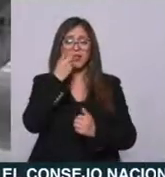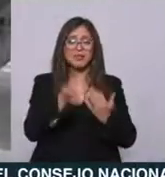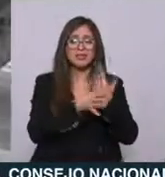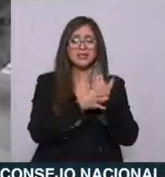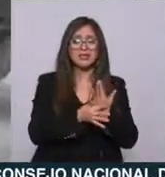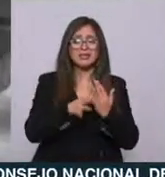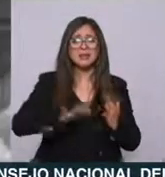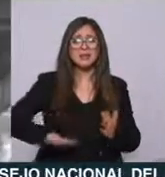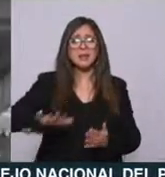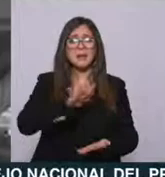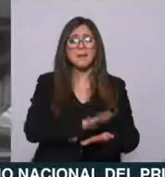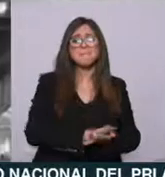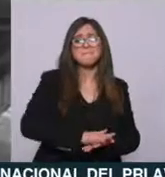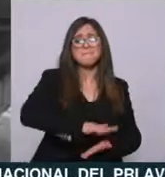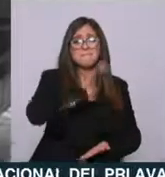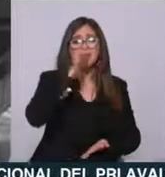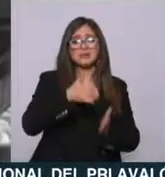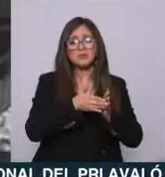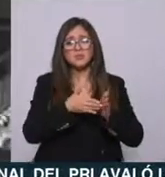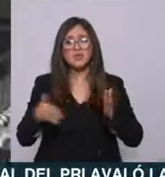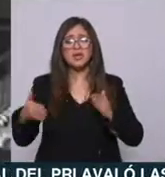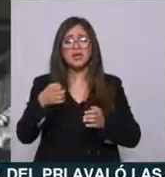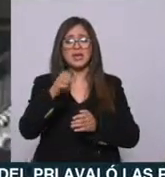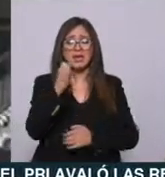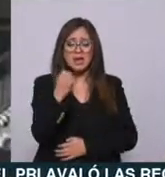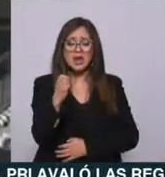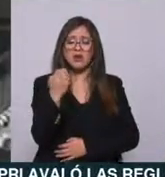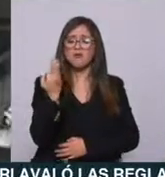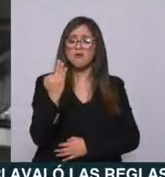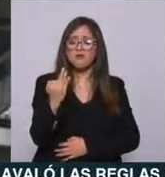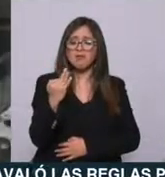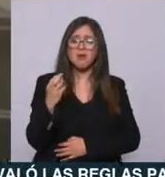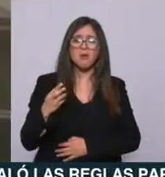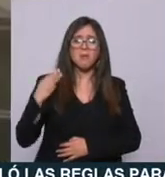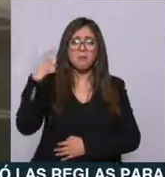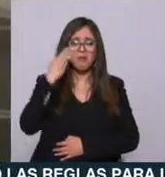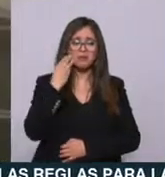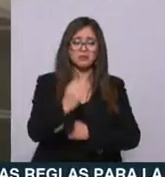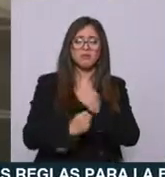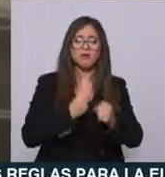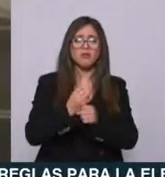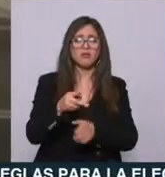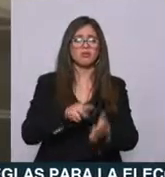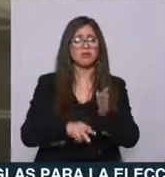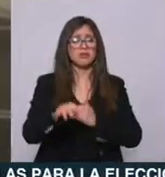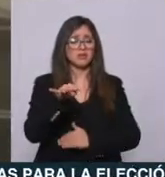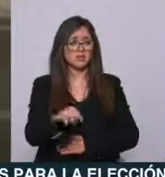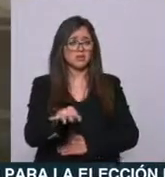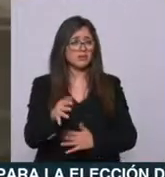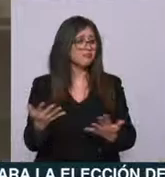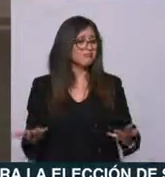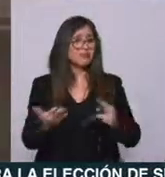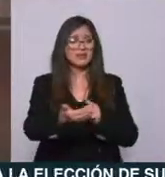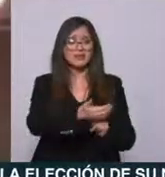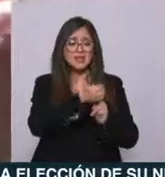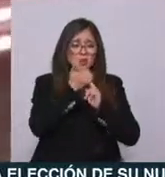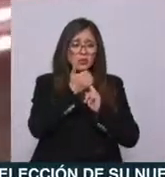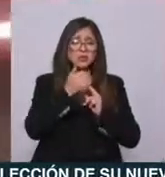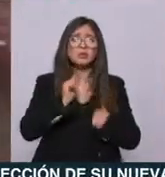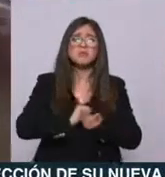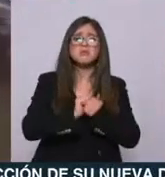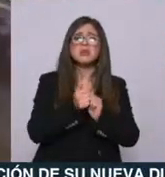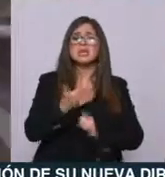registraron aumentos en delitos durante enero, febrero y marzo de 2019, iniciando por los secuestros, que